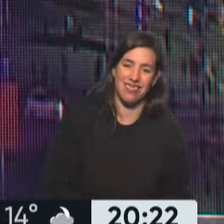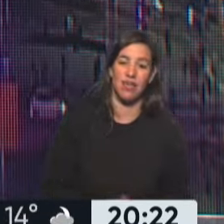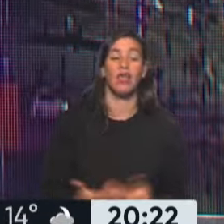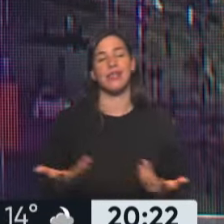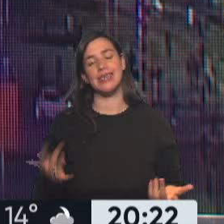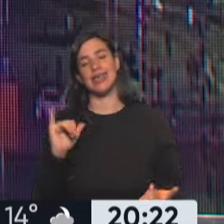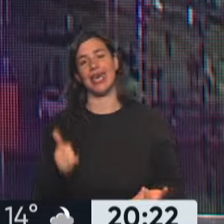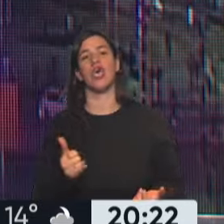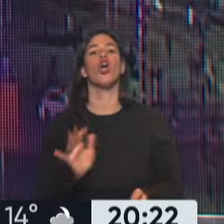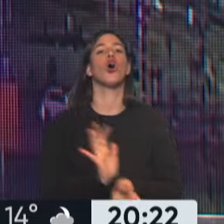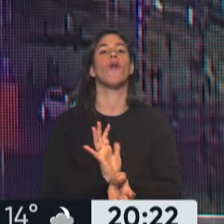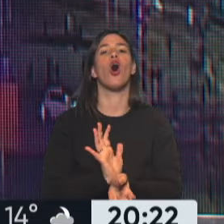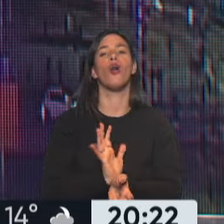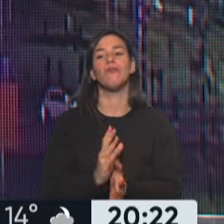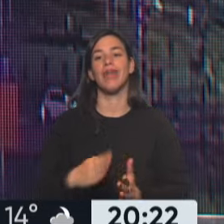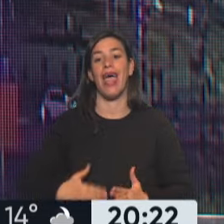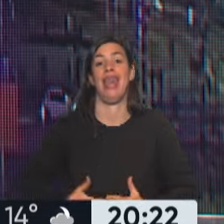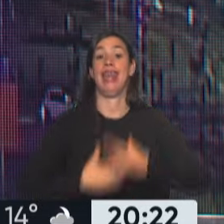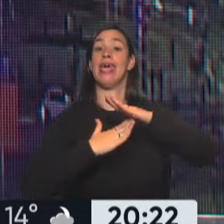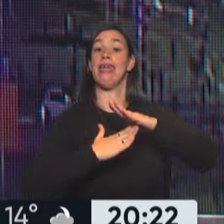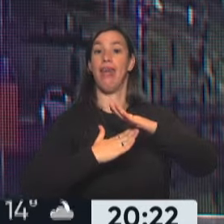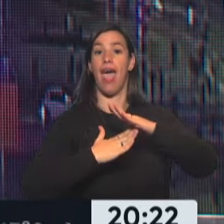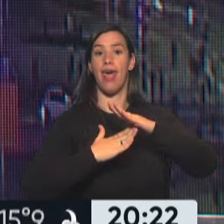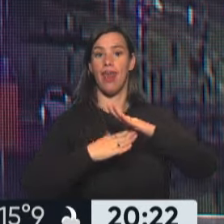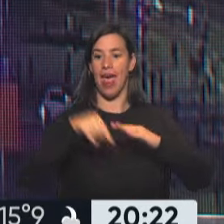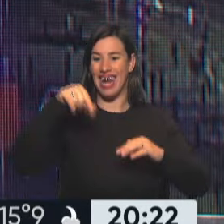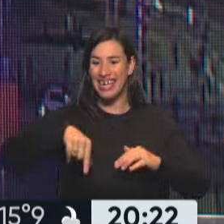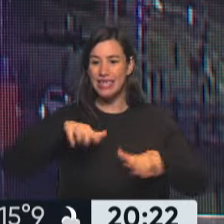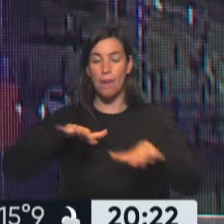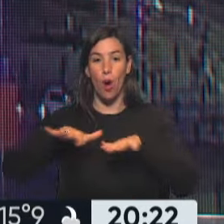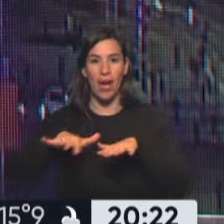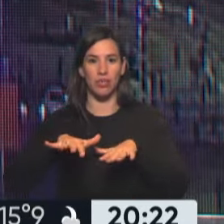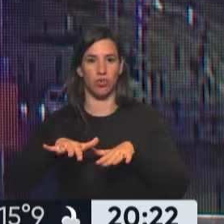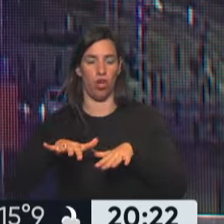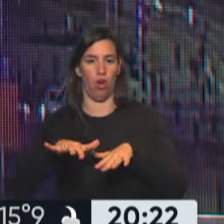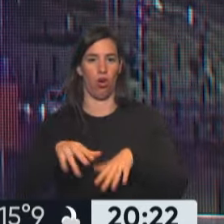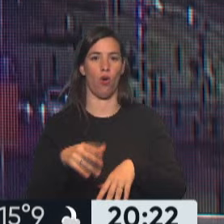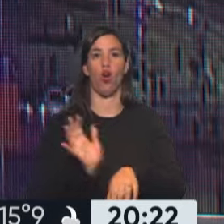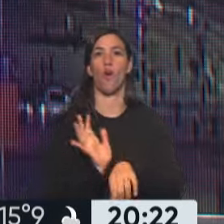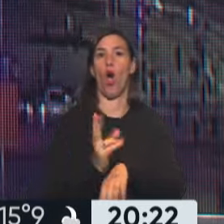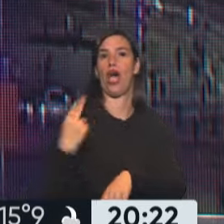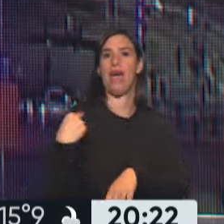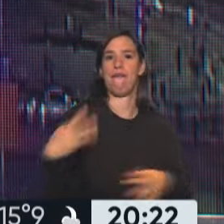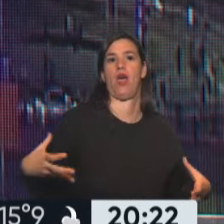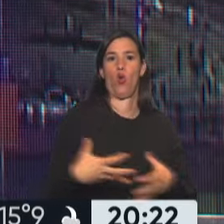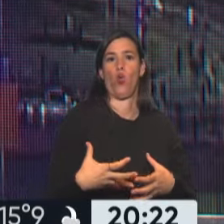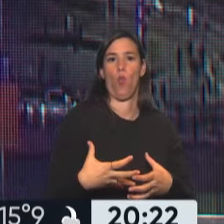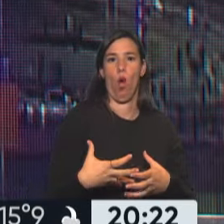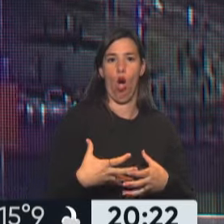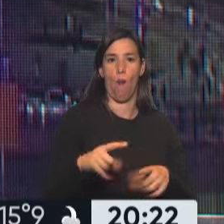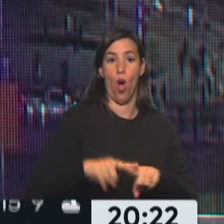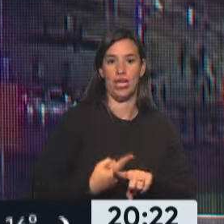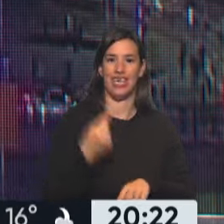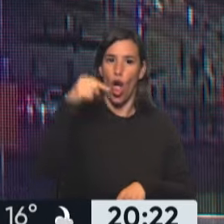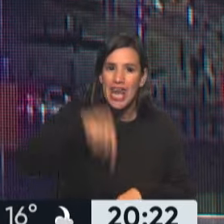una una cámara en en este o y el bloque libertario